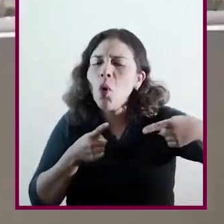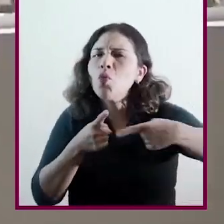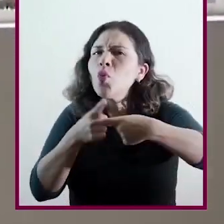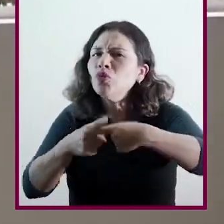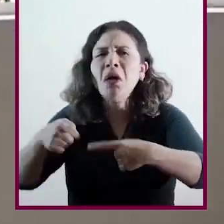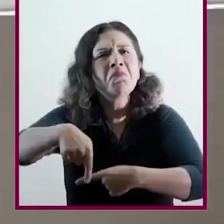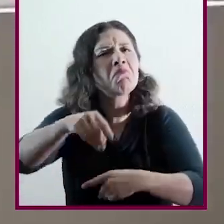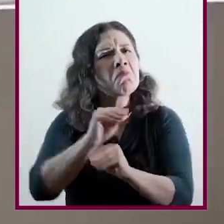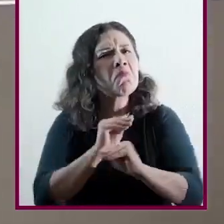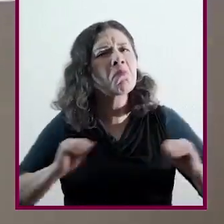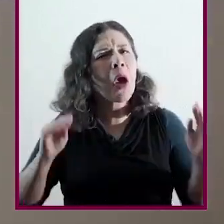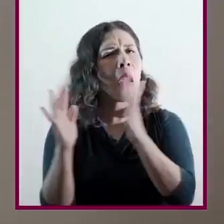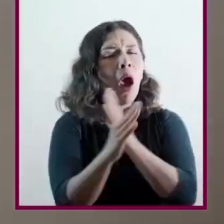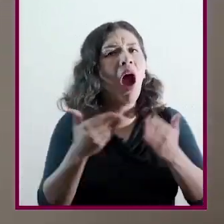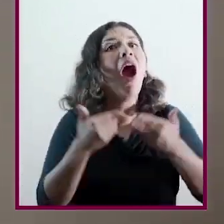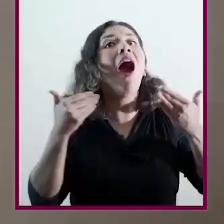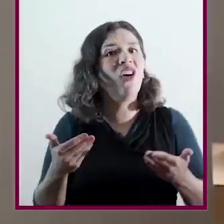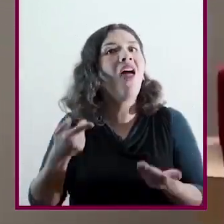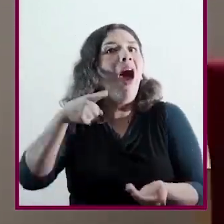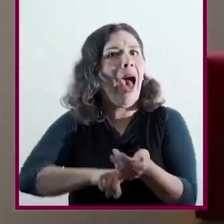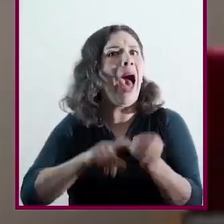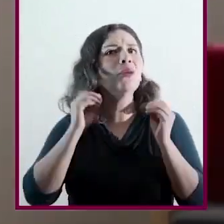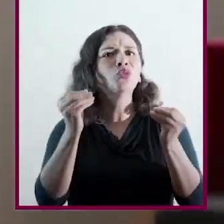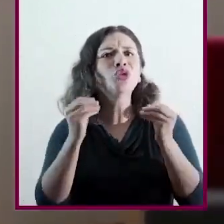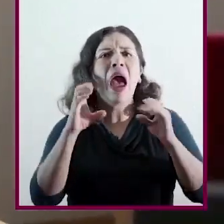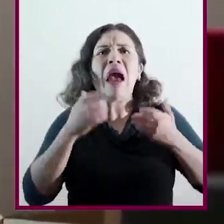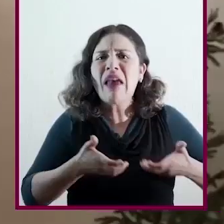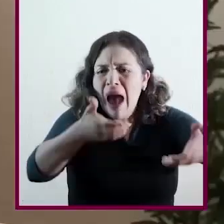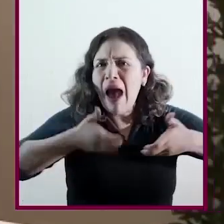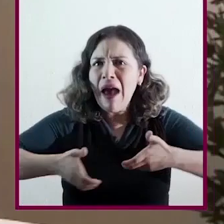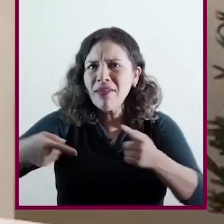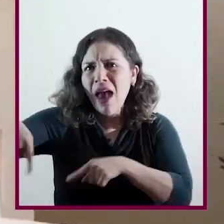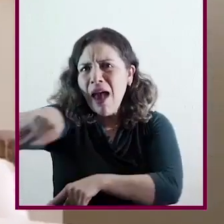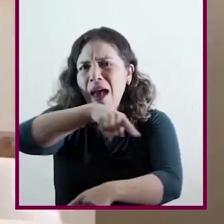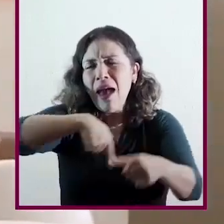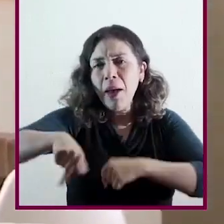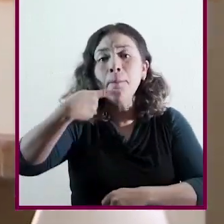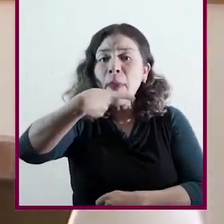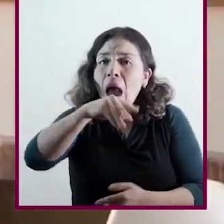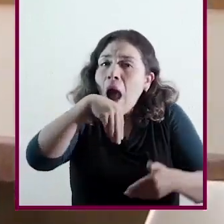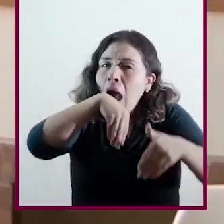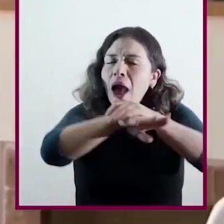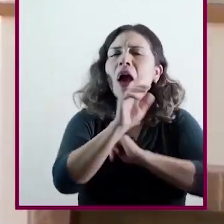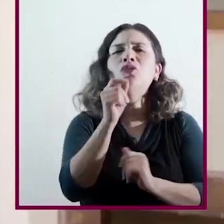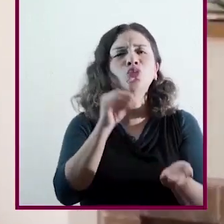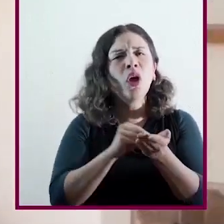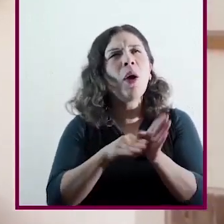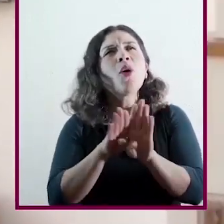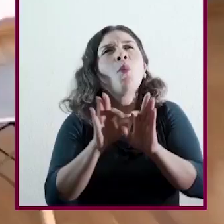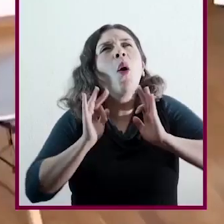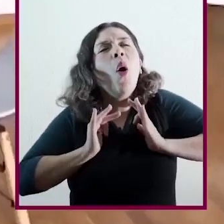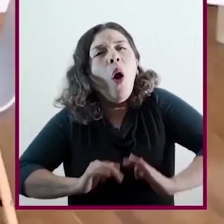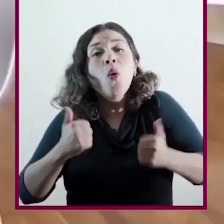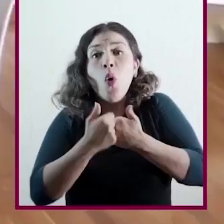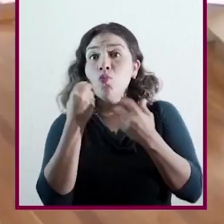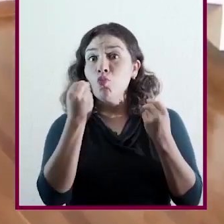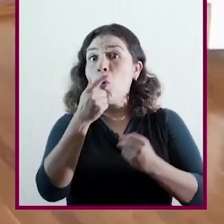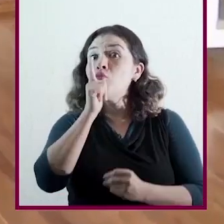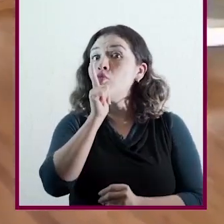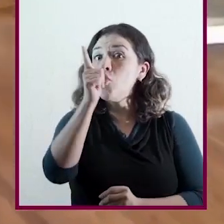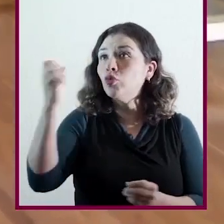a un cruce poco transitado y hoy está rodeada de avenidas, aunque el interior conserva un ambiente tranquilo y